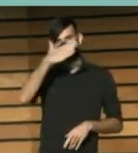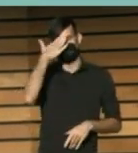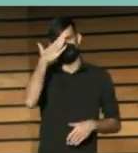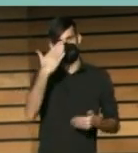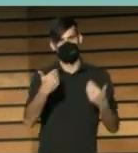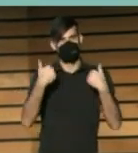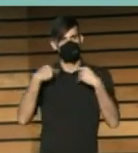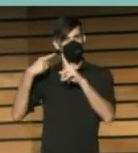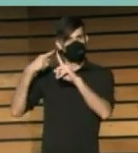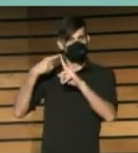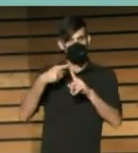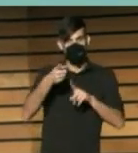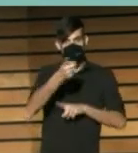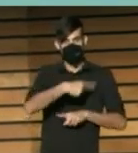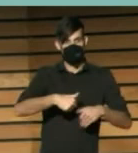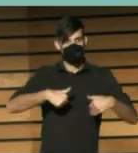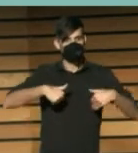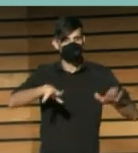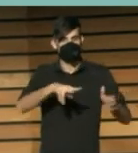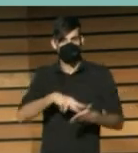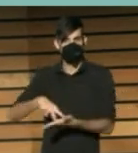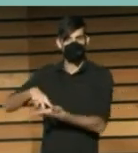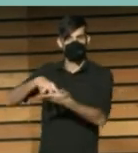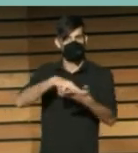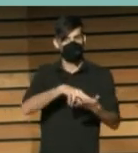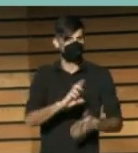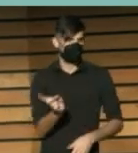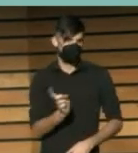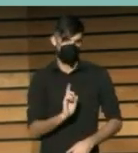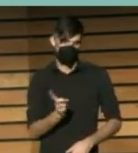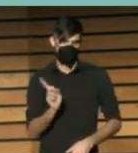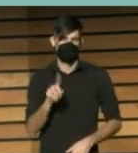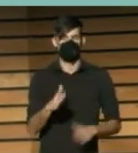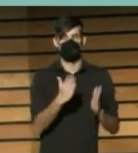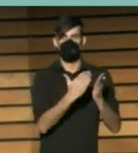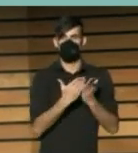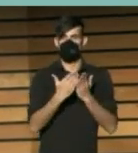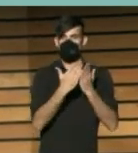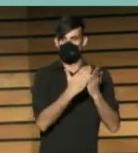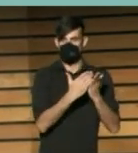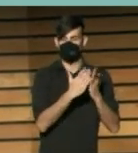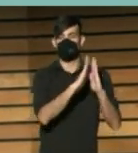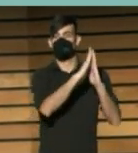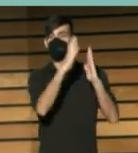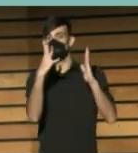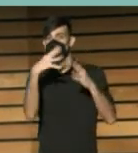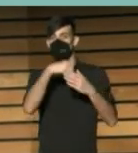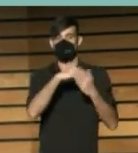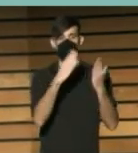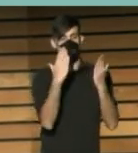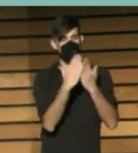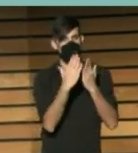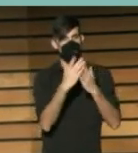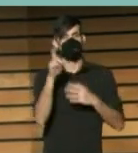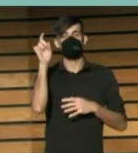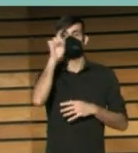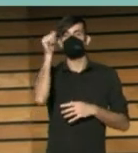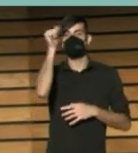No estáis solos, colegios, por supuesto las bibliotecas escolares,